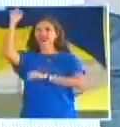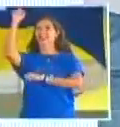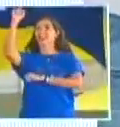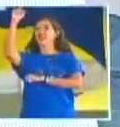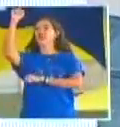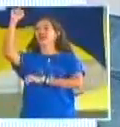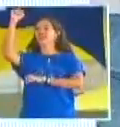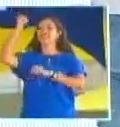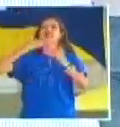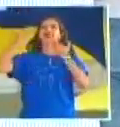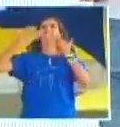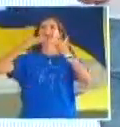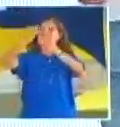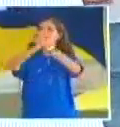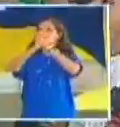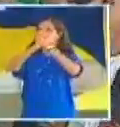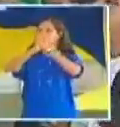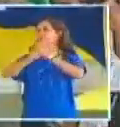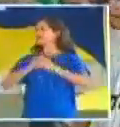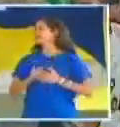¡Venceremos! Gracias, hermano.